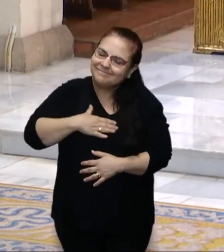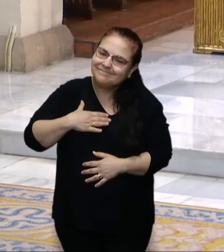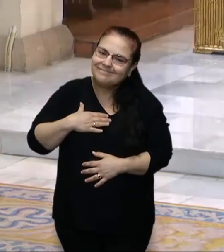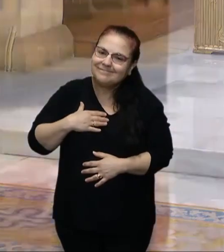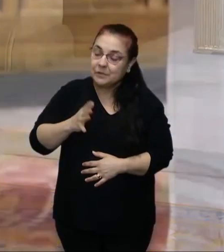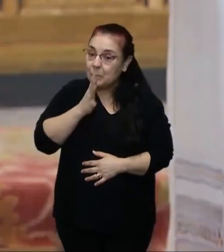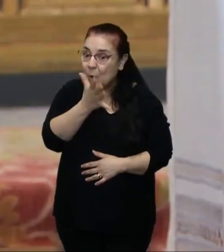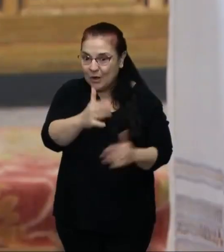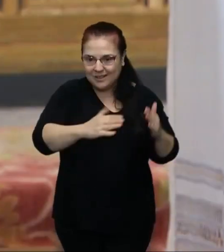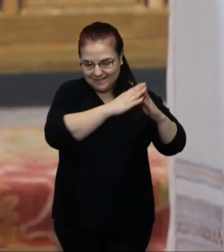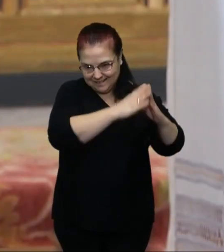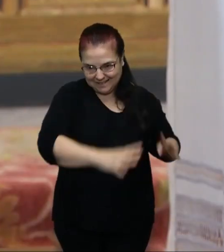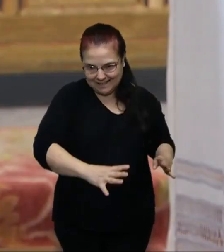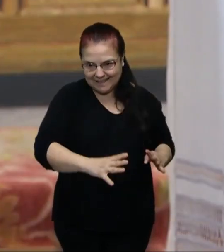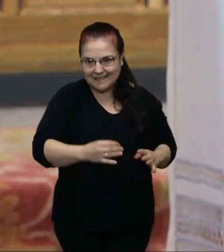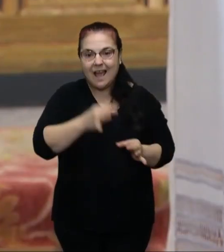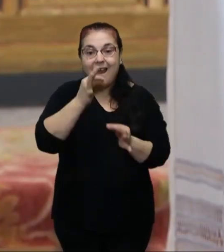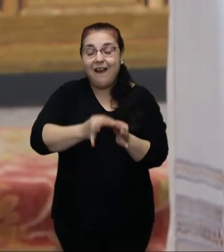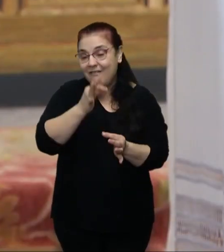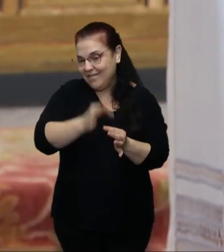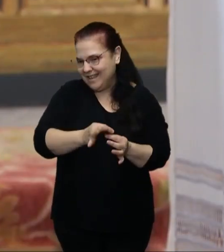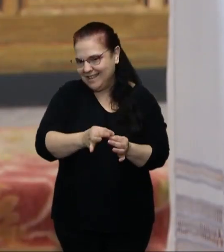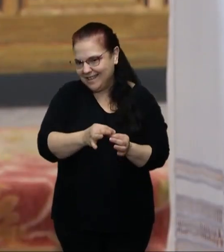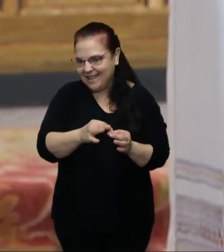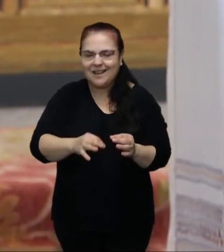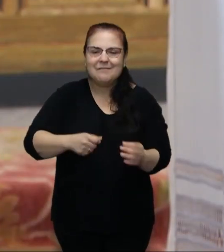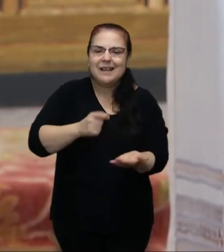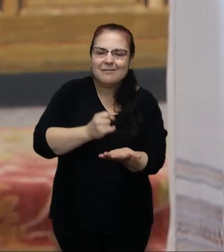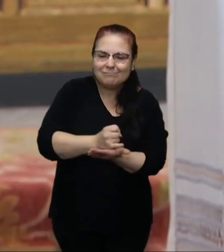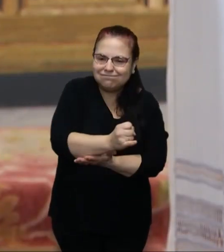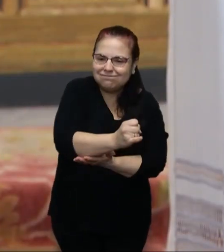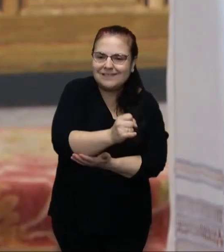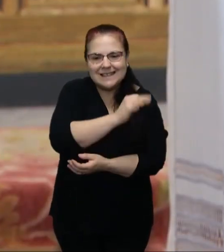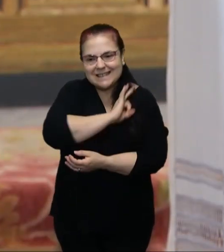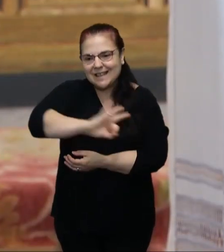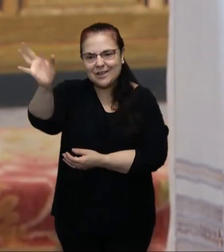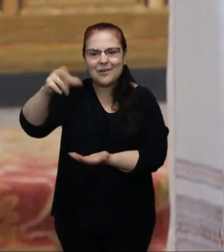Por la Iglesia, la viña que ha plantado el Señor en medio del